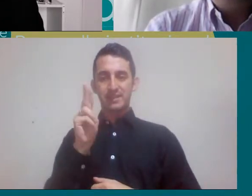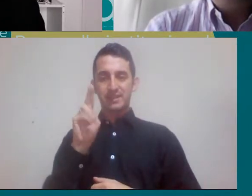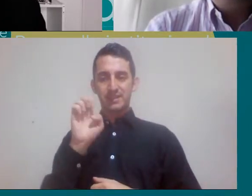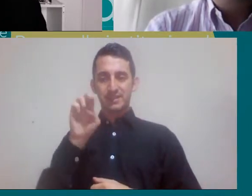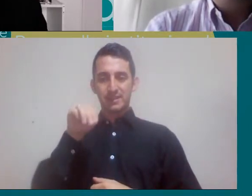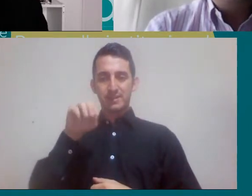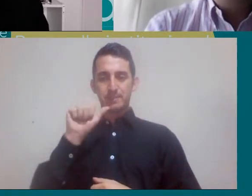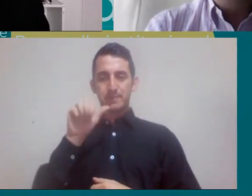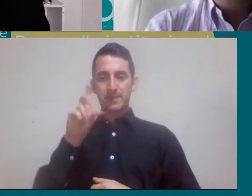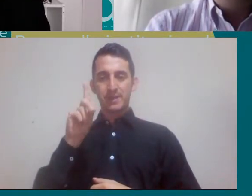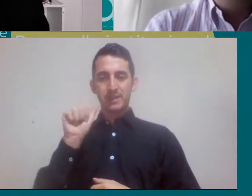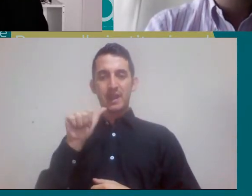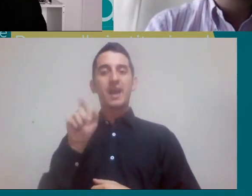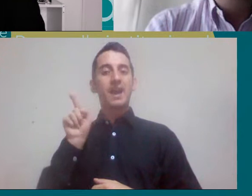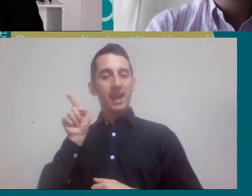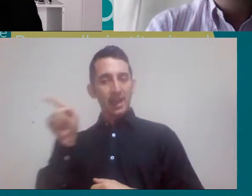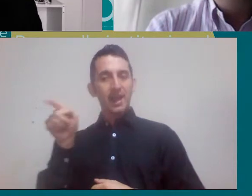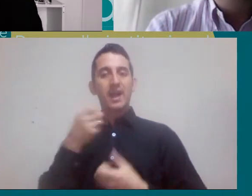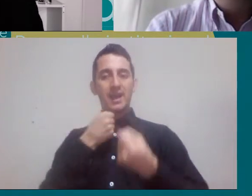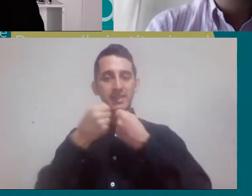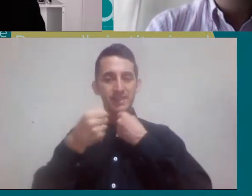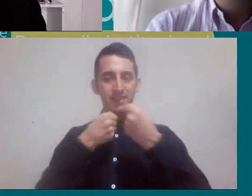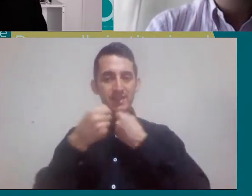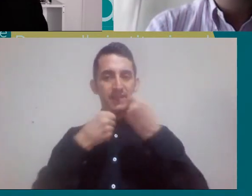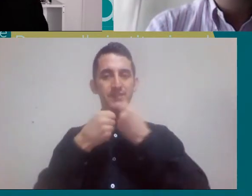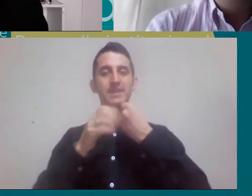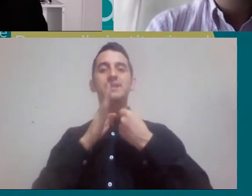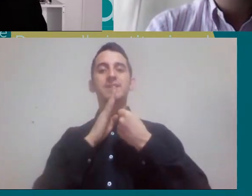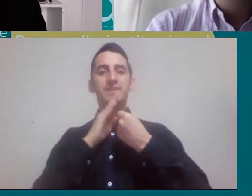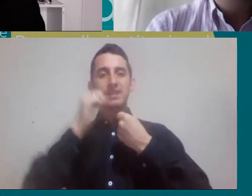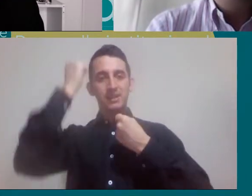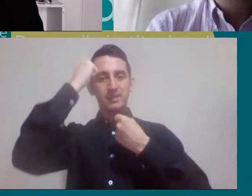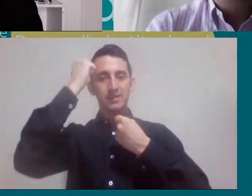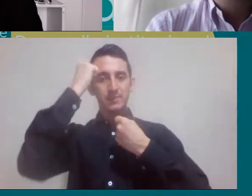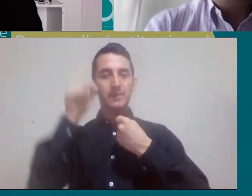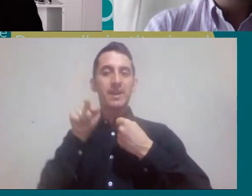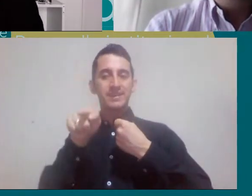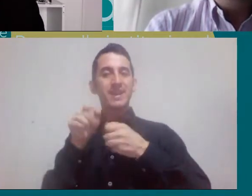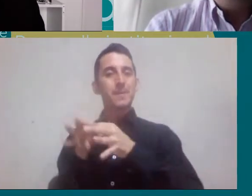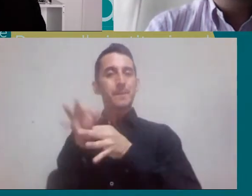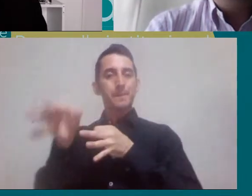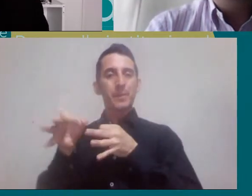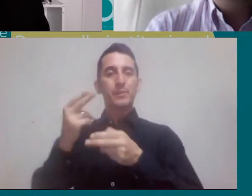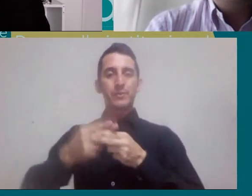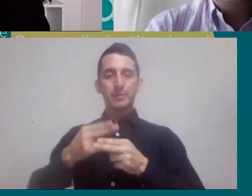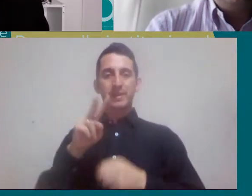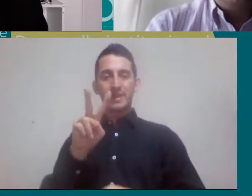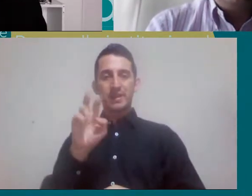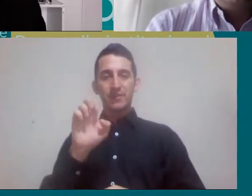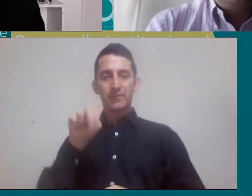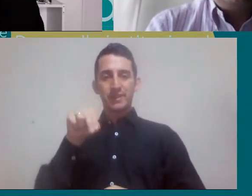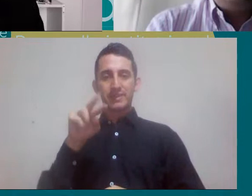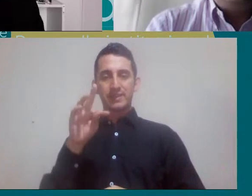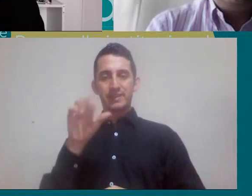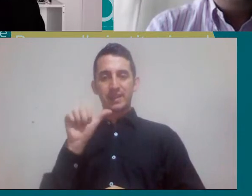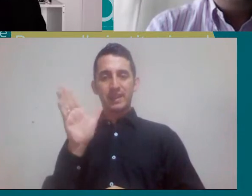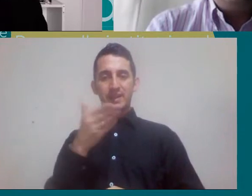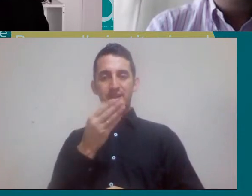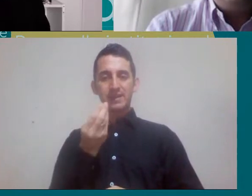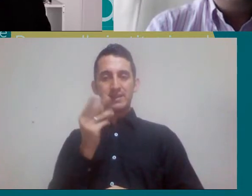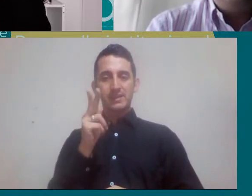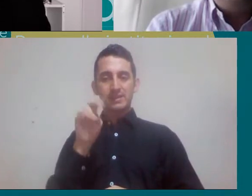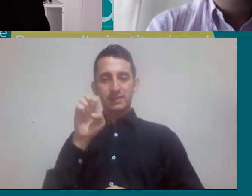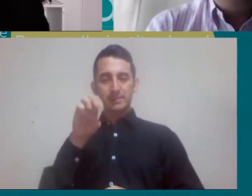con él, con algunos docentes de Venta Quemada para hacer un especial bien interesante. Entonces, estamos esperando un poquito.